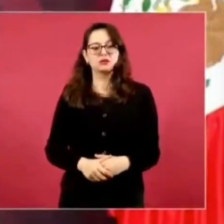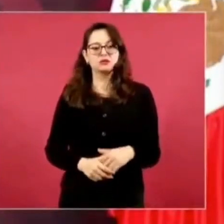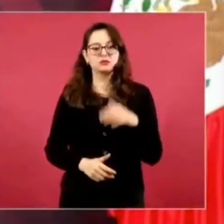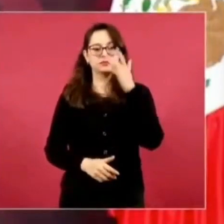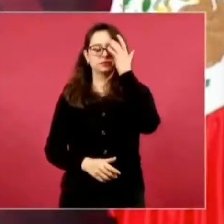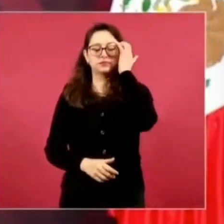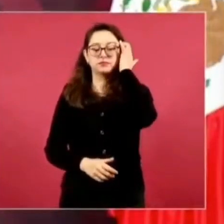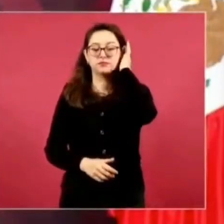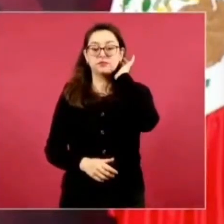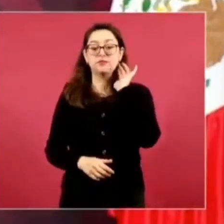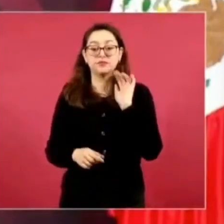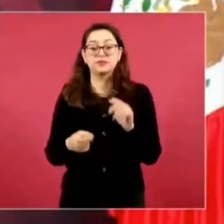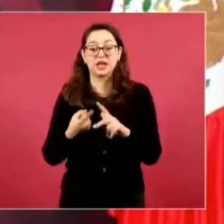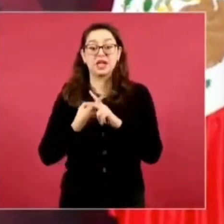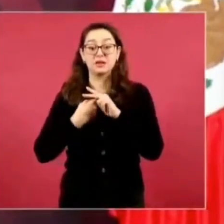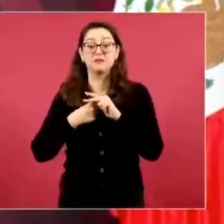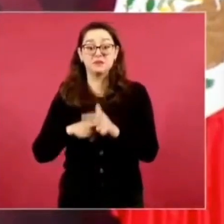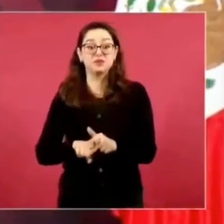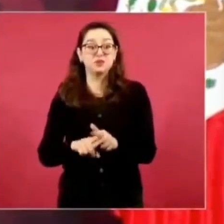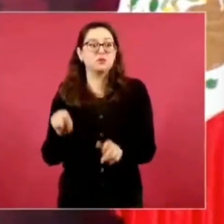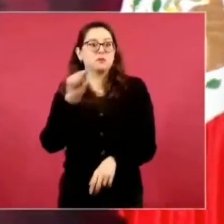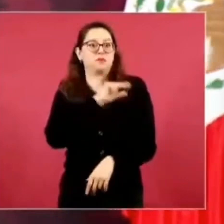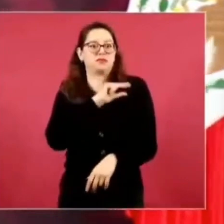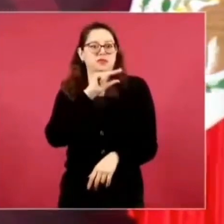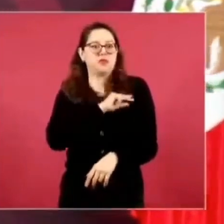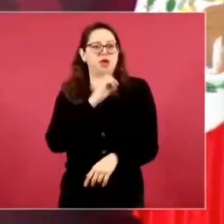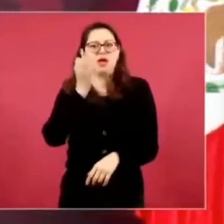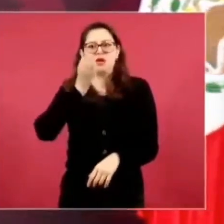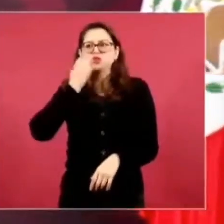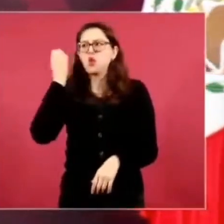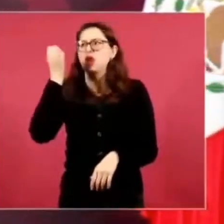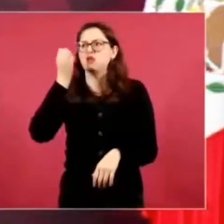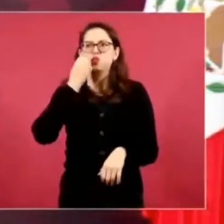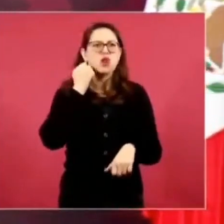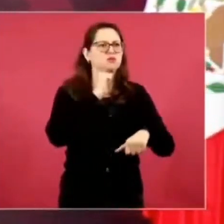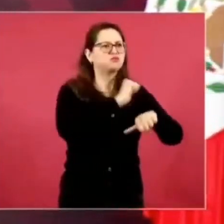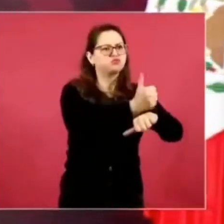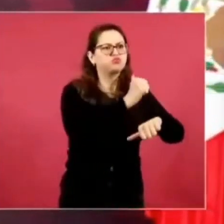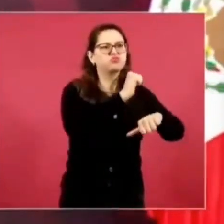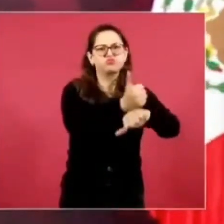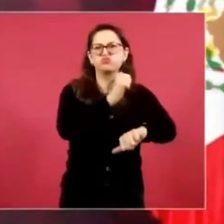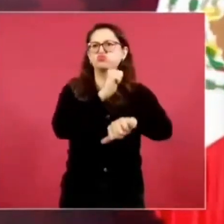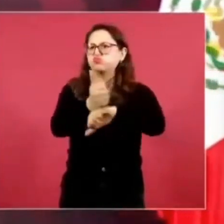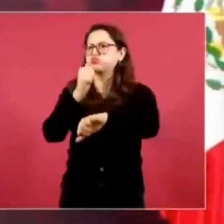crecer las escuelas particulares. Negocio,